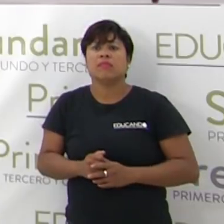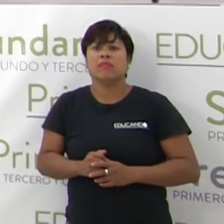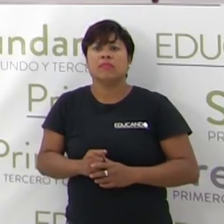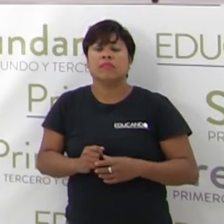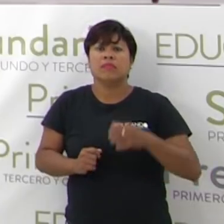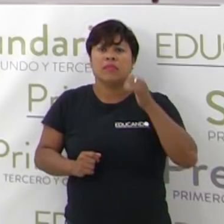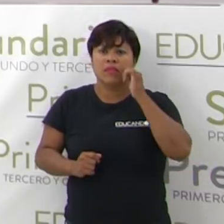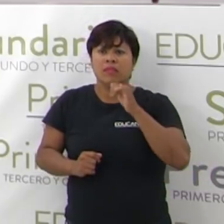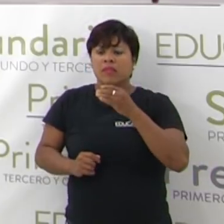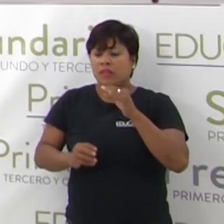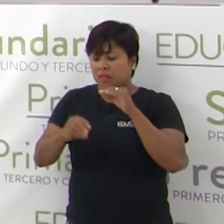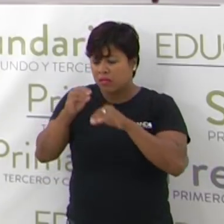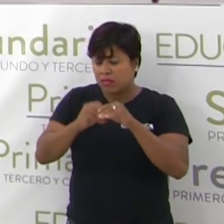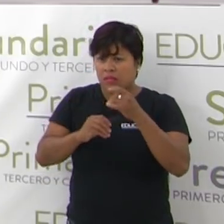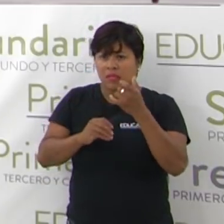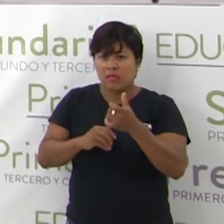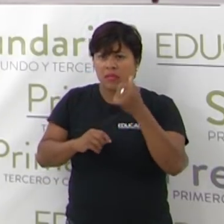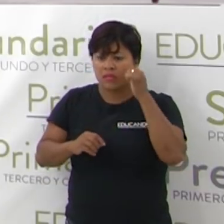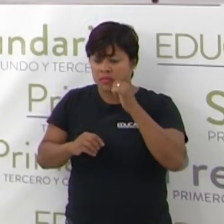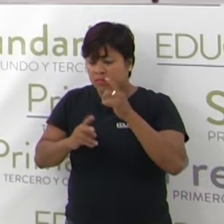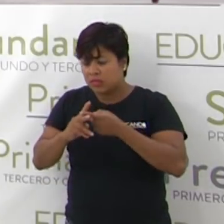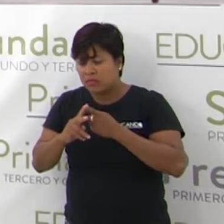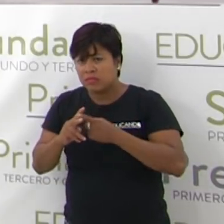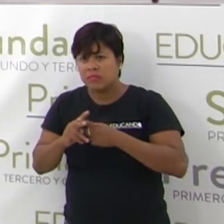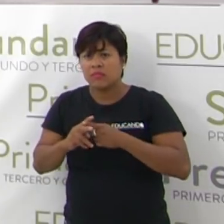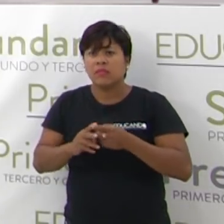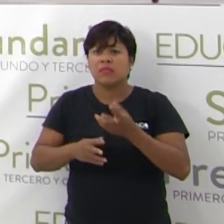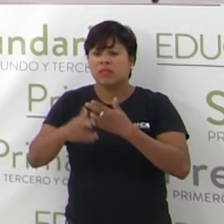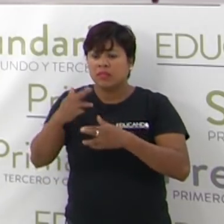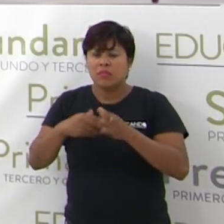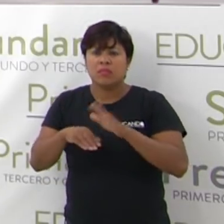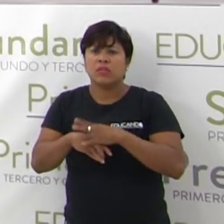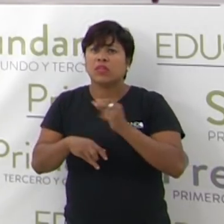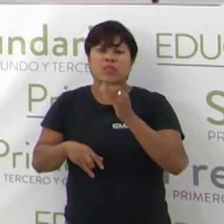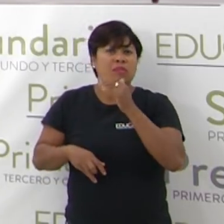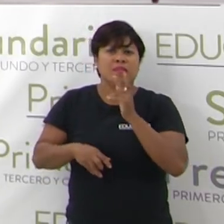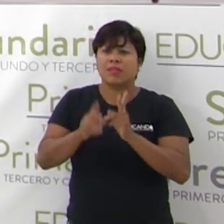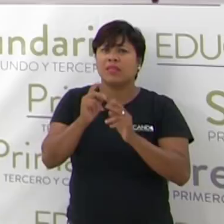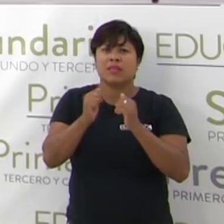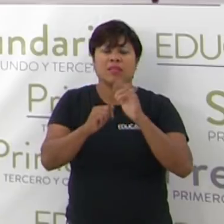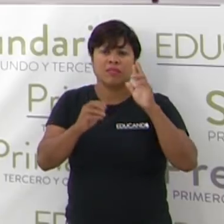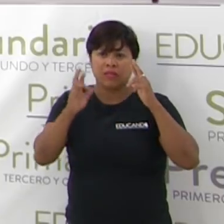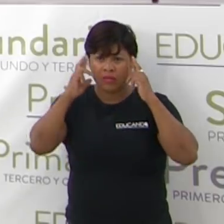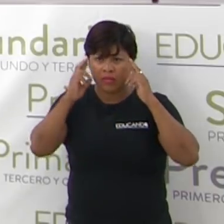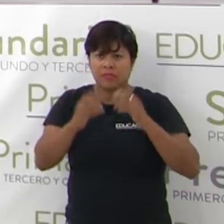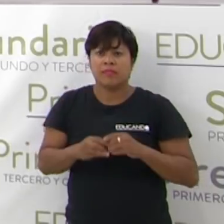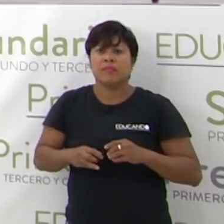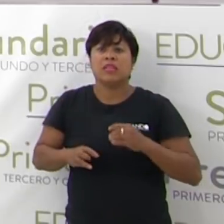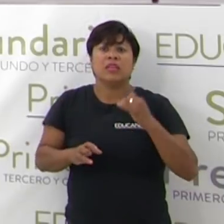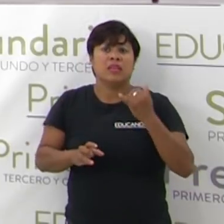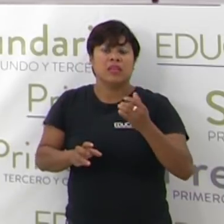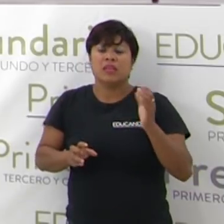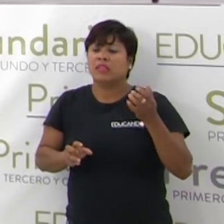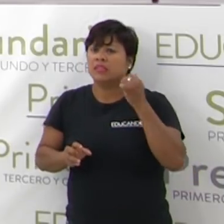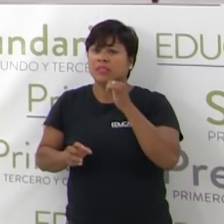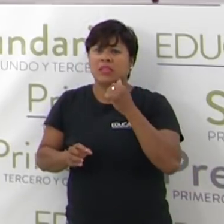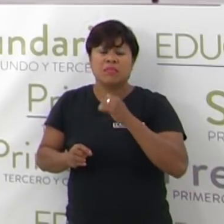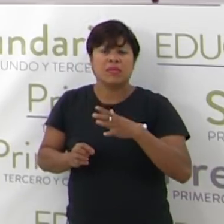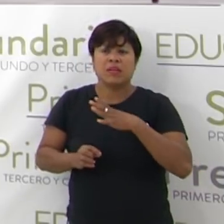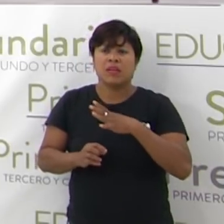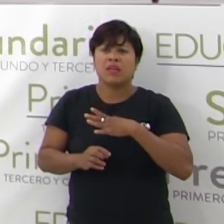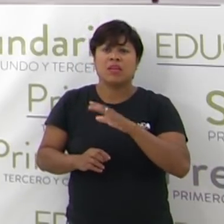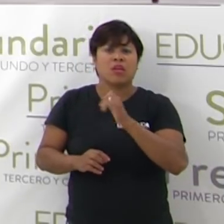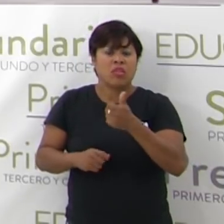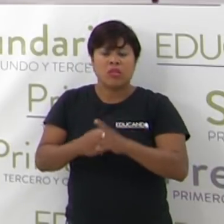que organizaba el dinero, el que se encargaba del dinero, se desesperaba porque nunca podía hablar con él. Y vamos a suponer que por ahí había algún